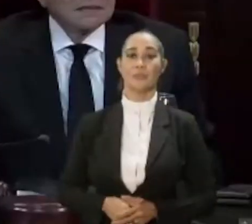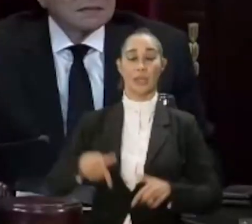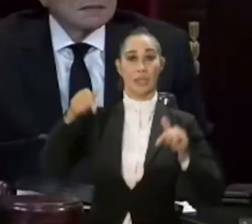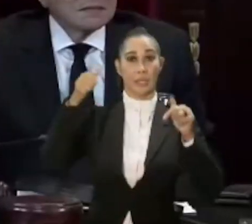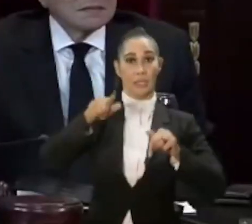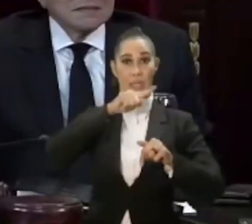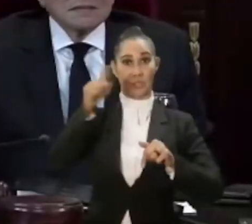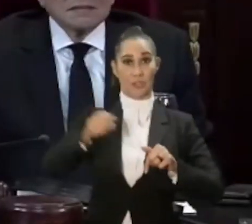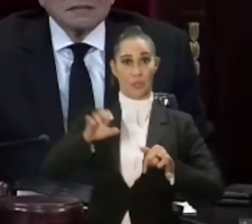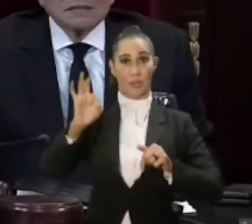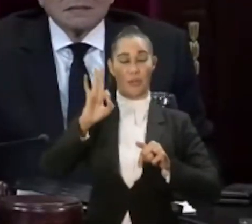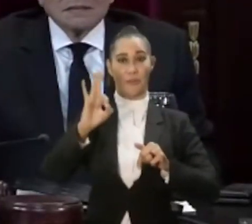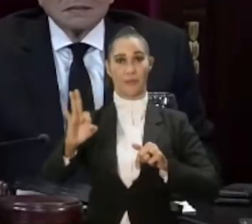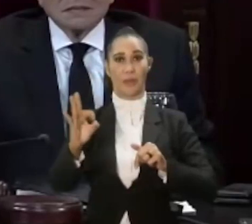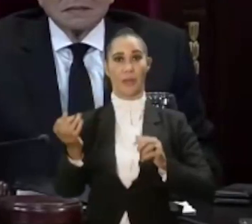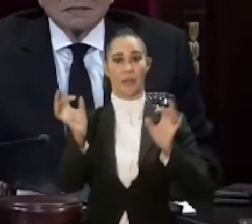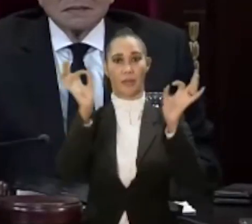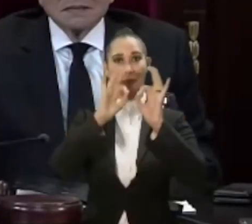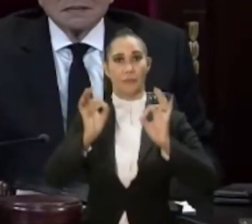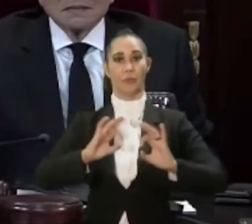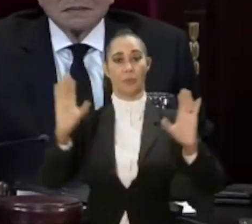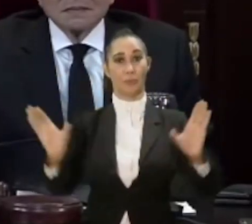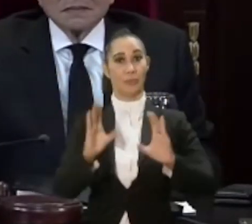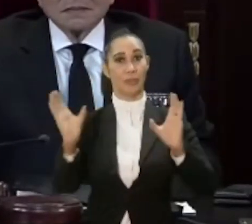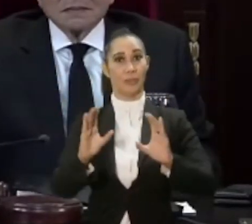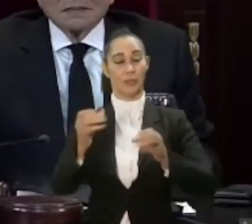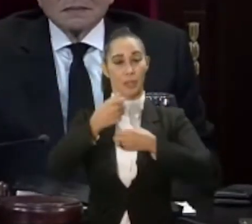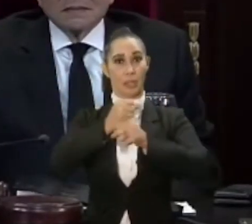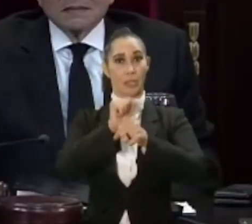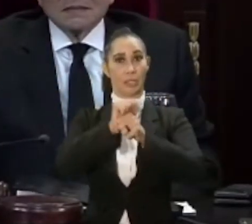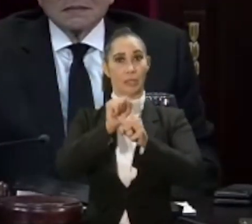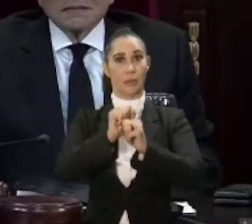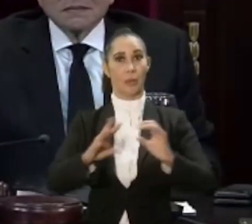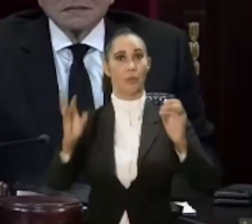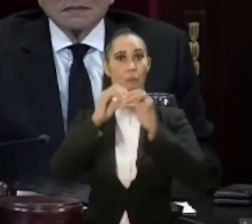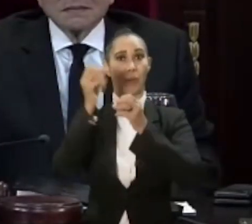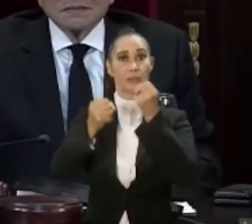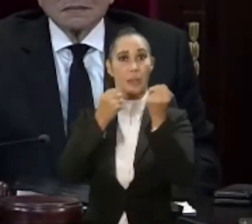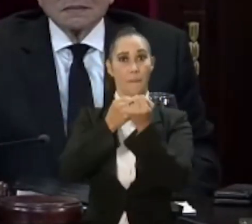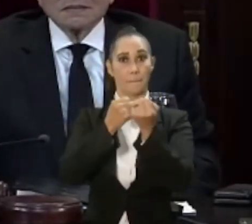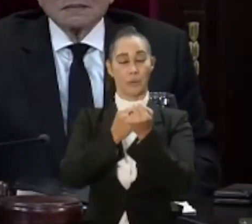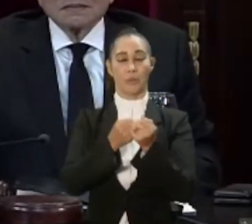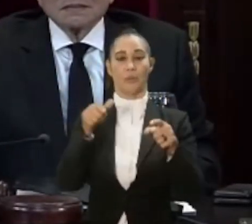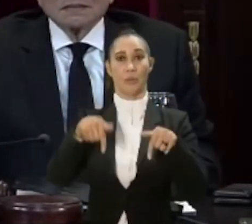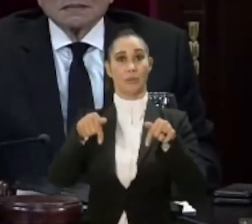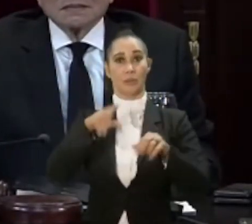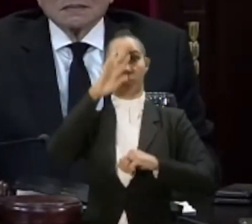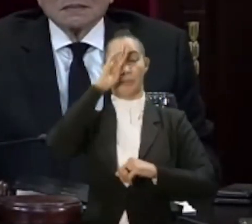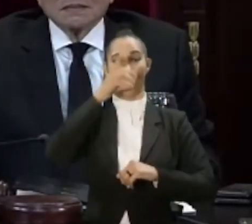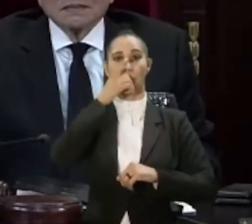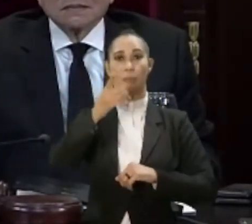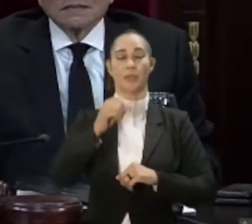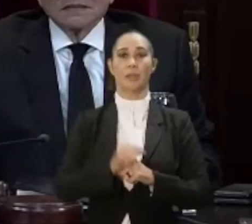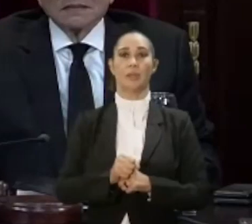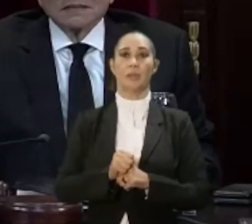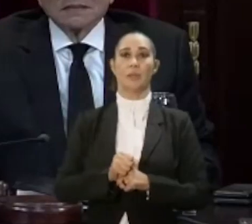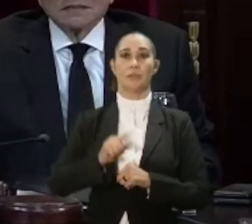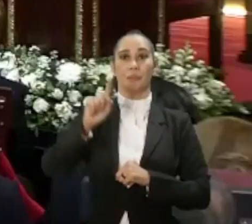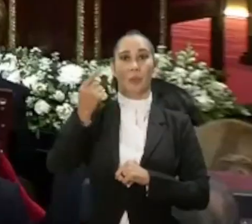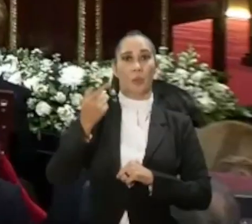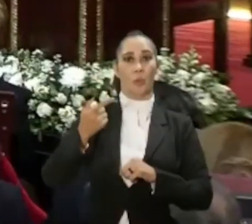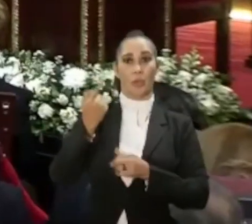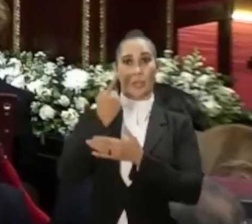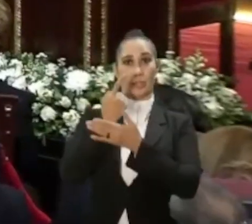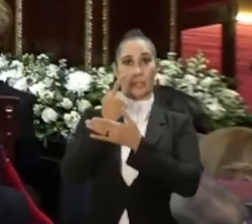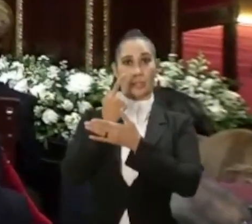Nuestras zonas francas constituyen una de las actividades productivas de mayor aporte al empleo directo en el país. Solo en el pasado